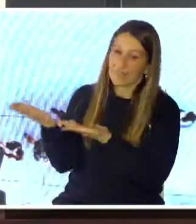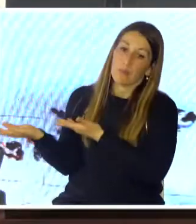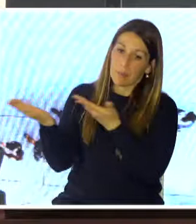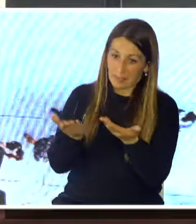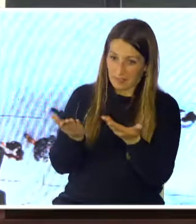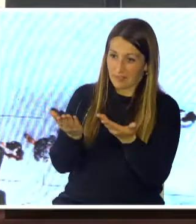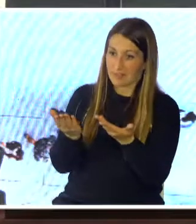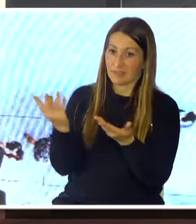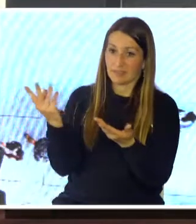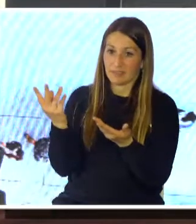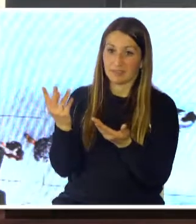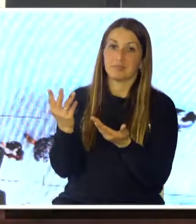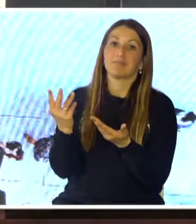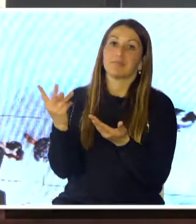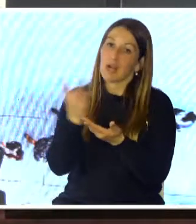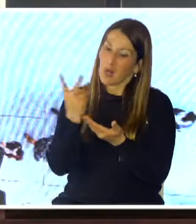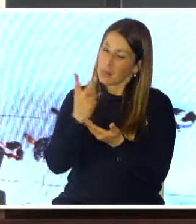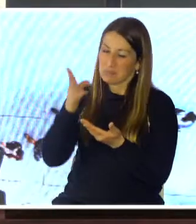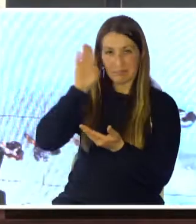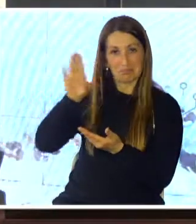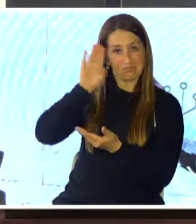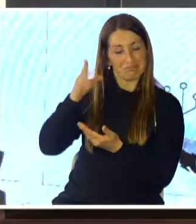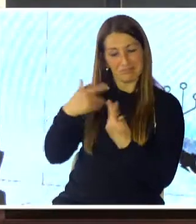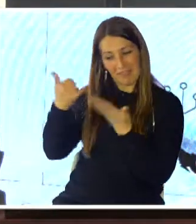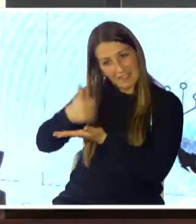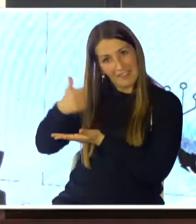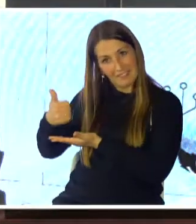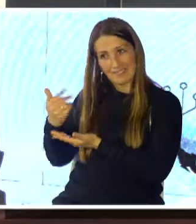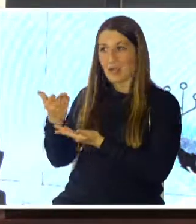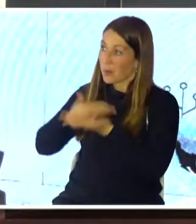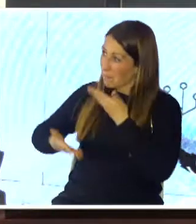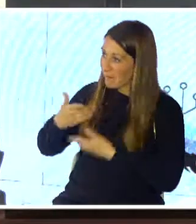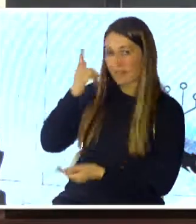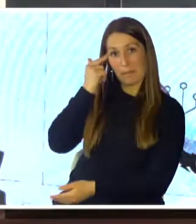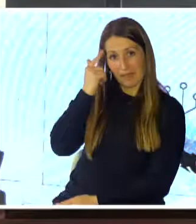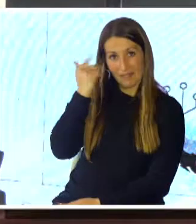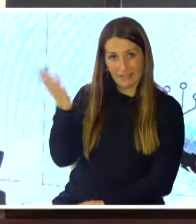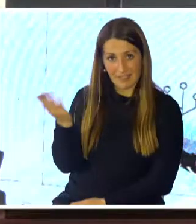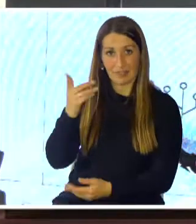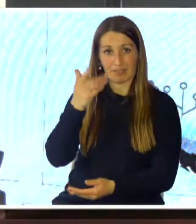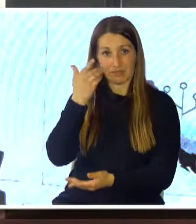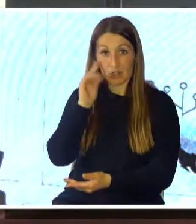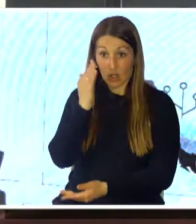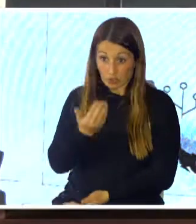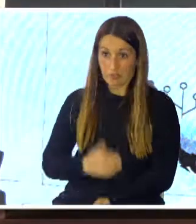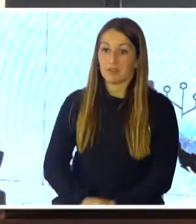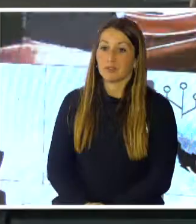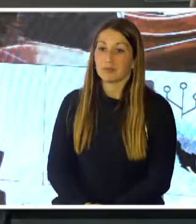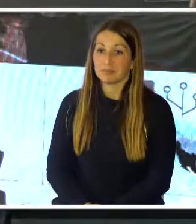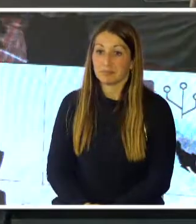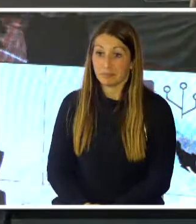estamos muy honrados de tenerlos aquí y les damos las gracias por compartir su experiencia y sus conocimientos adelante ustedes